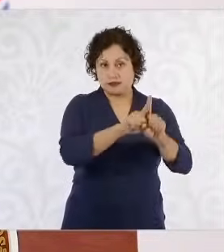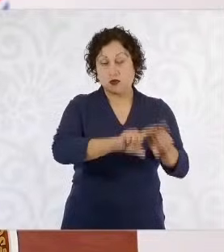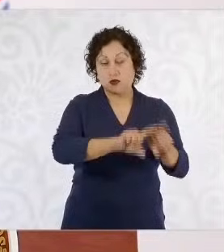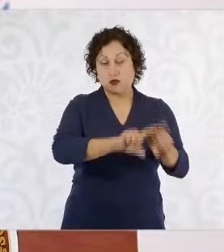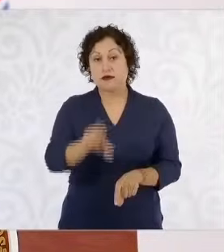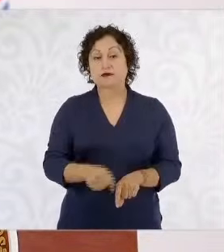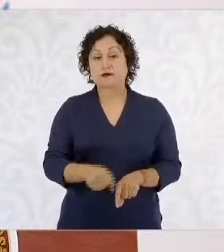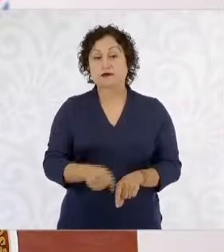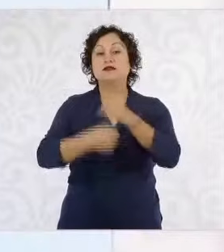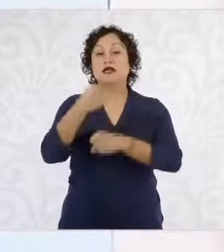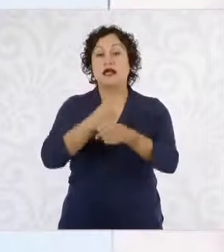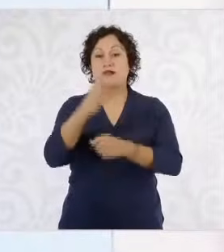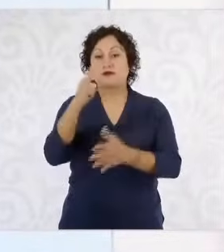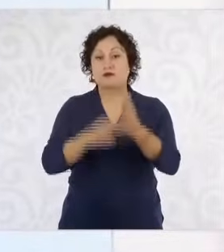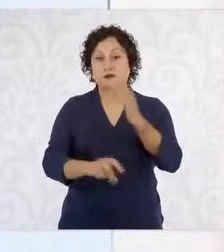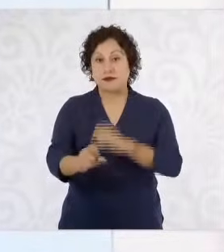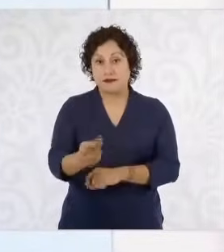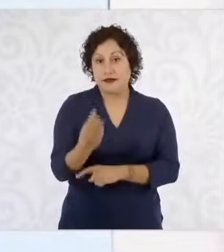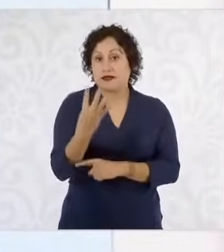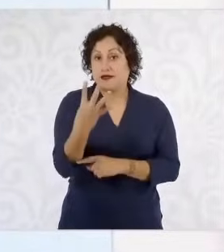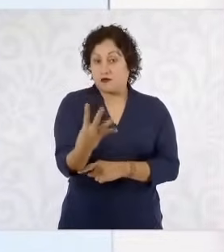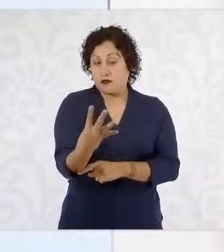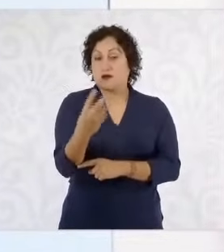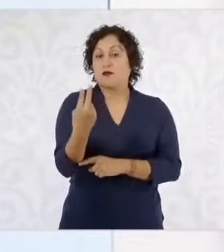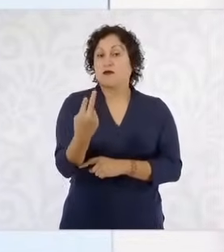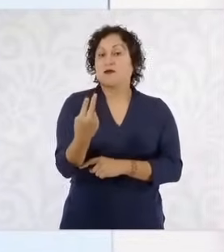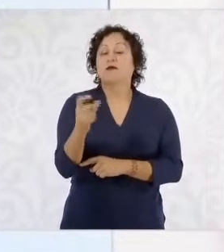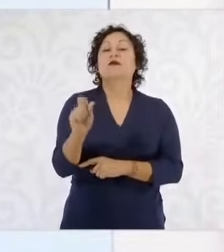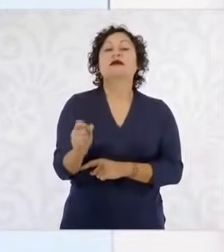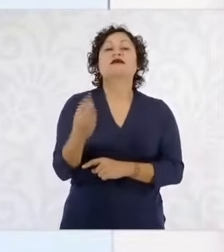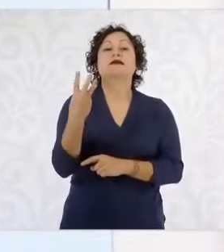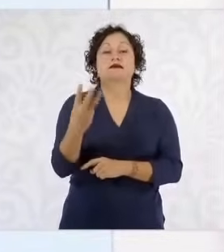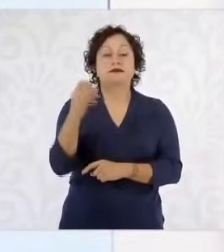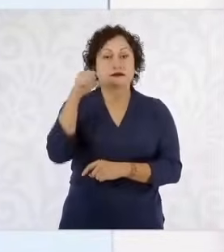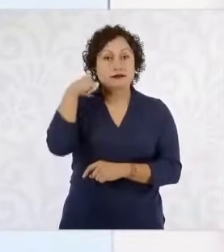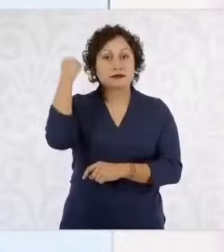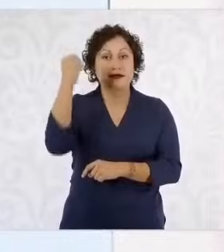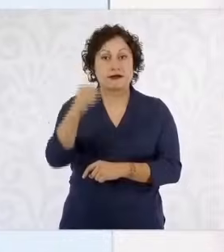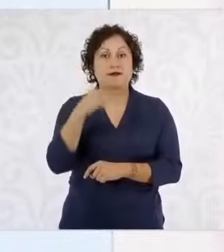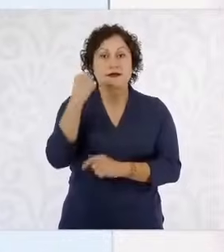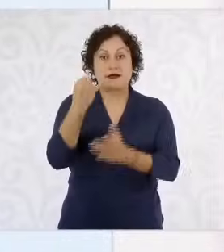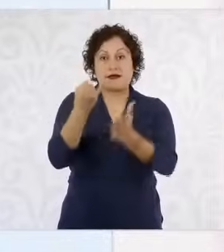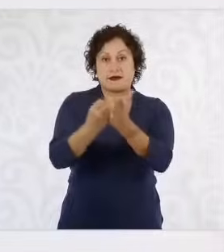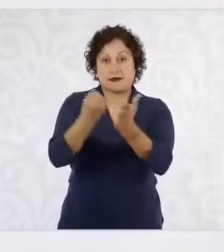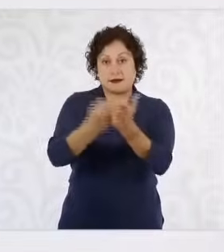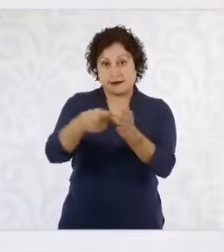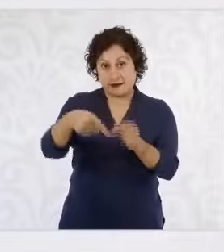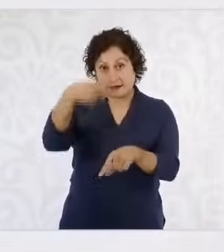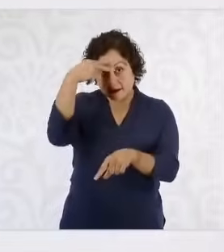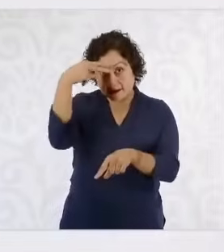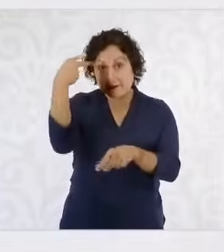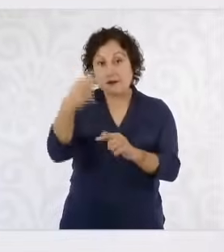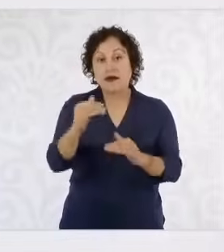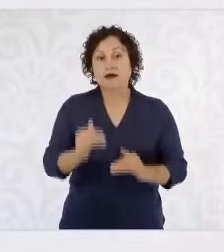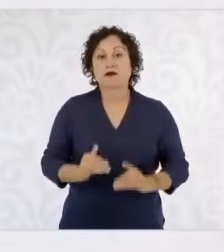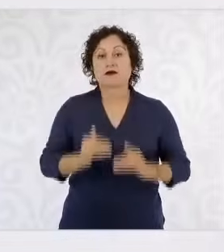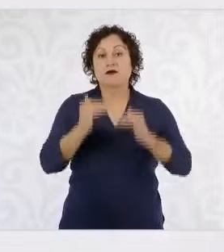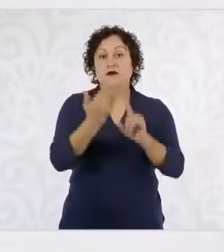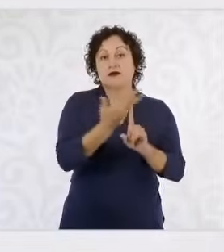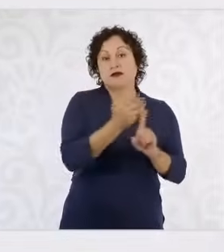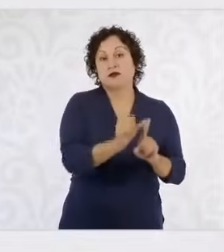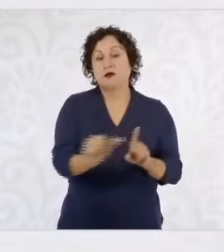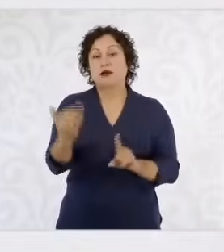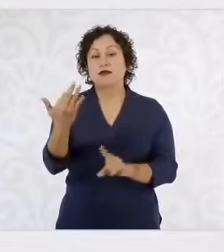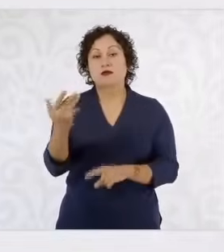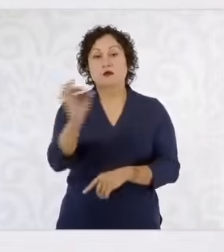de 2024, este mismo año, subió aranceles México entre el 5 y el